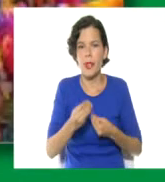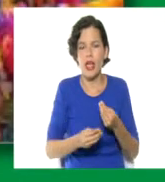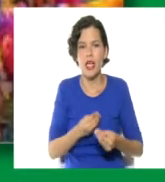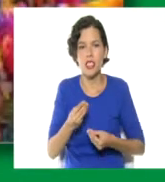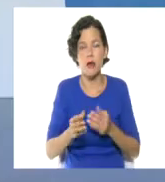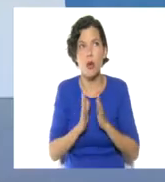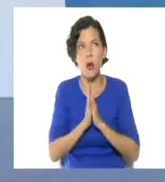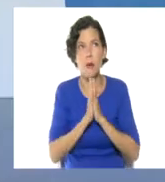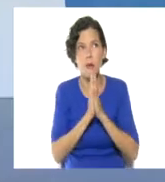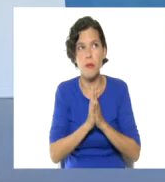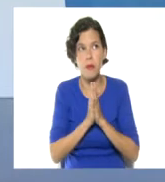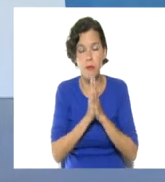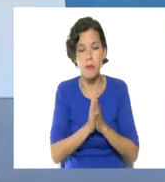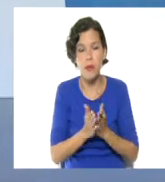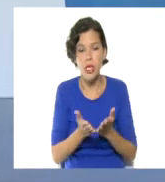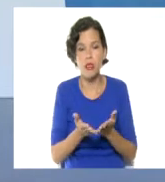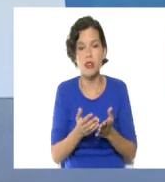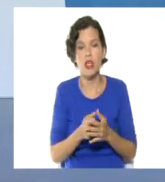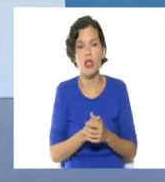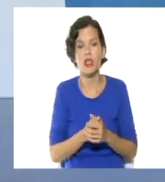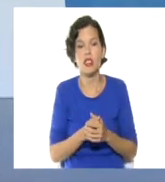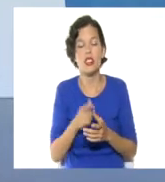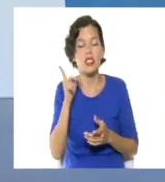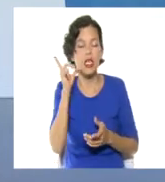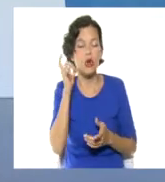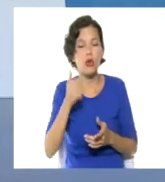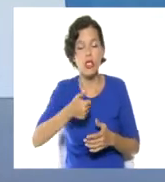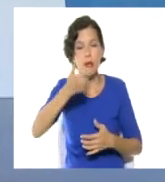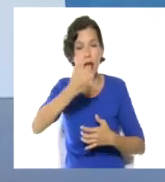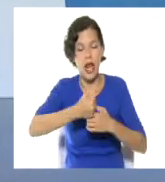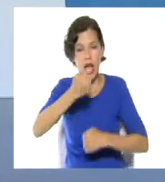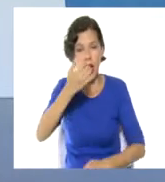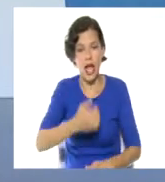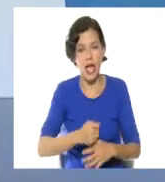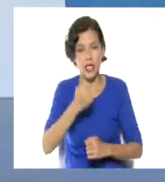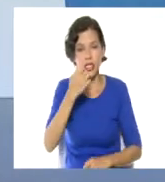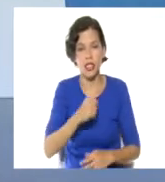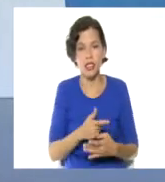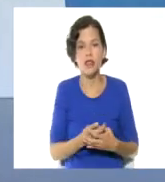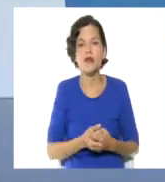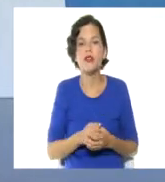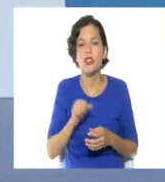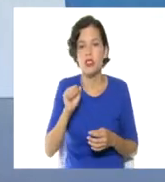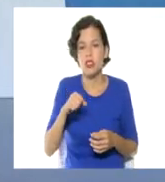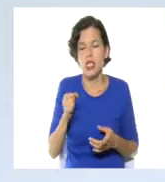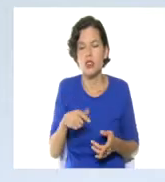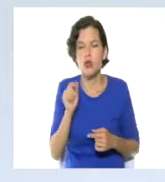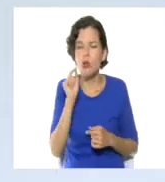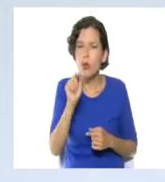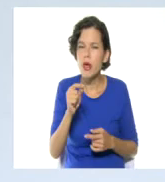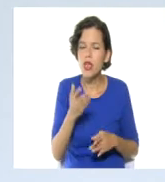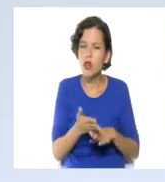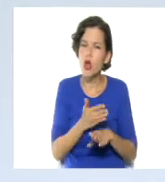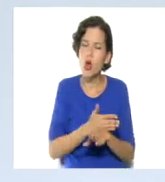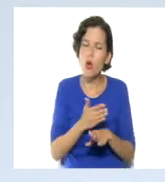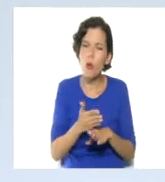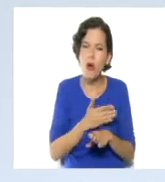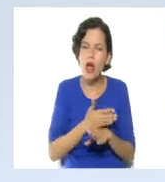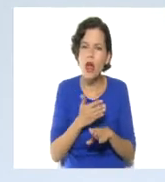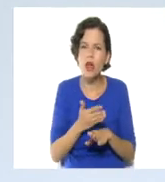de aguinaldo, se escuchan muchísimo más las gaitas. Por supuesto que sí, es un momento de